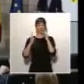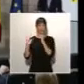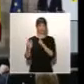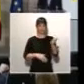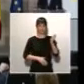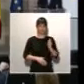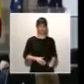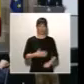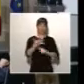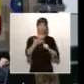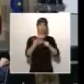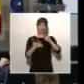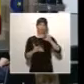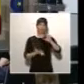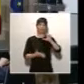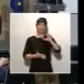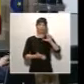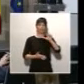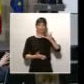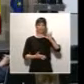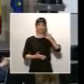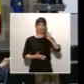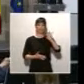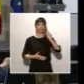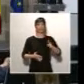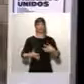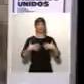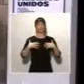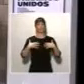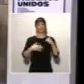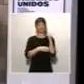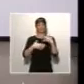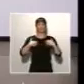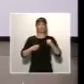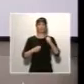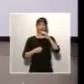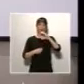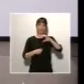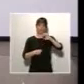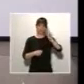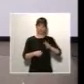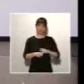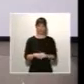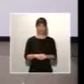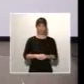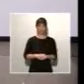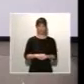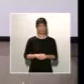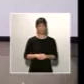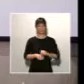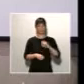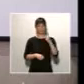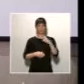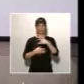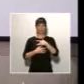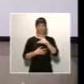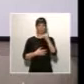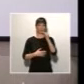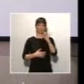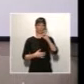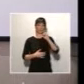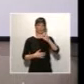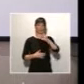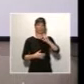Yoti, directora del Instituto de Salud Carlos III. Comenzamos con la intervención de Amare José Sierra, del Centro de